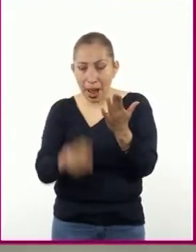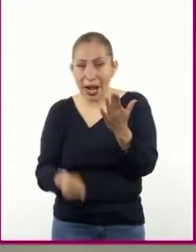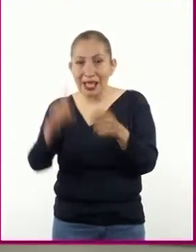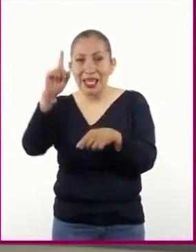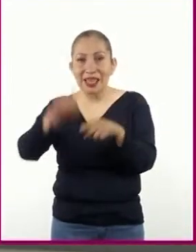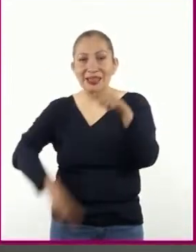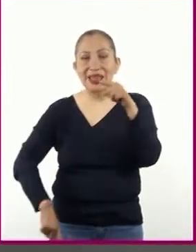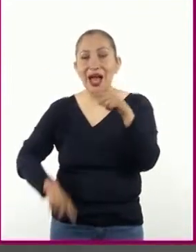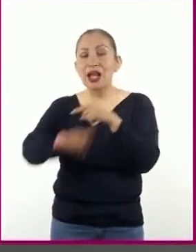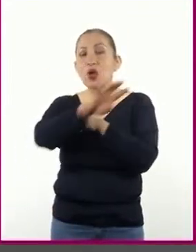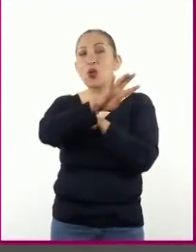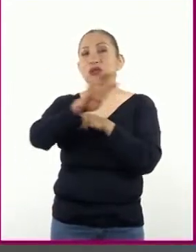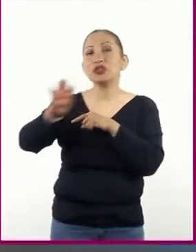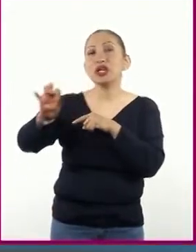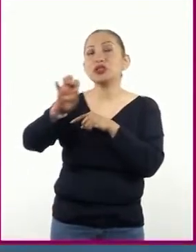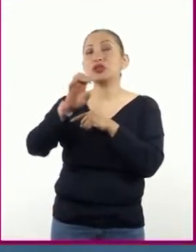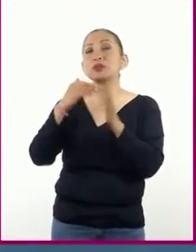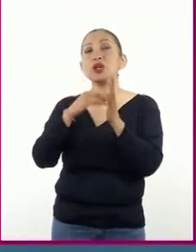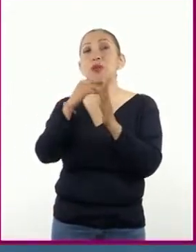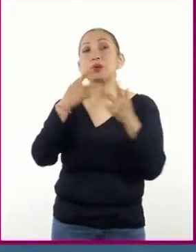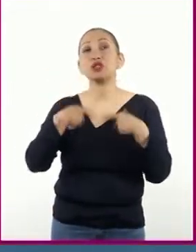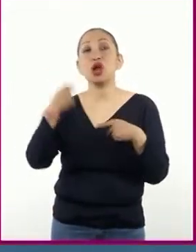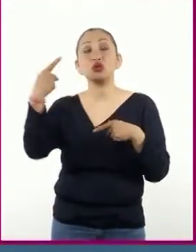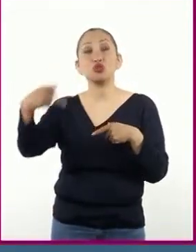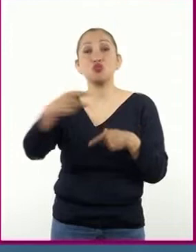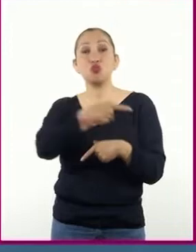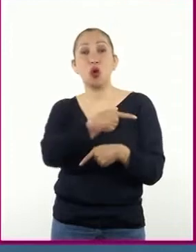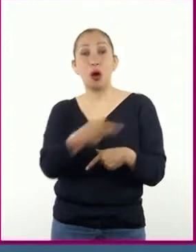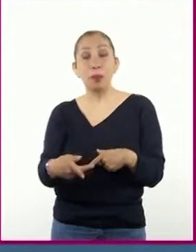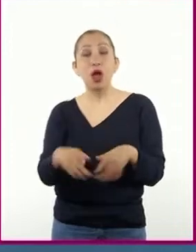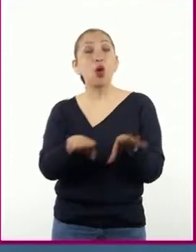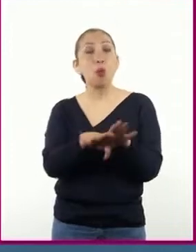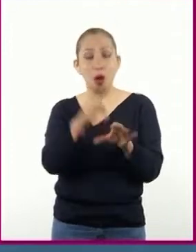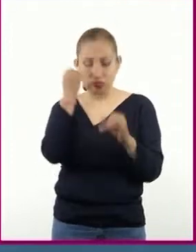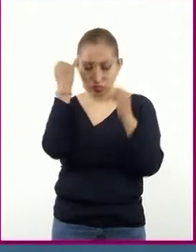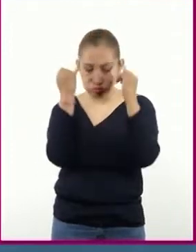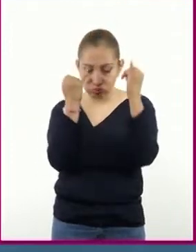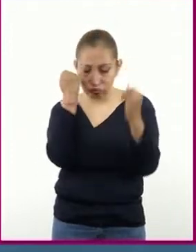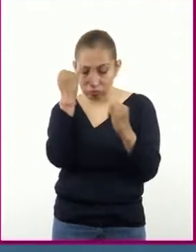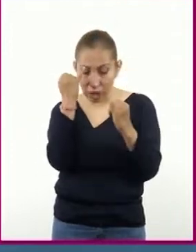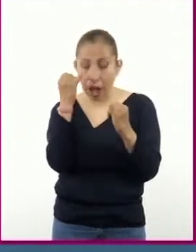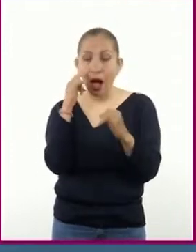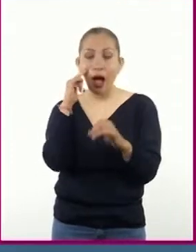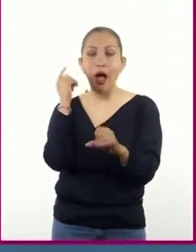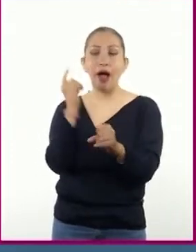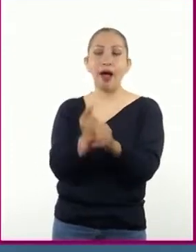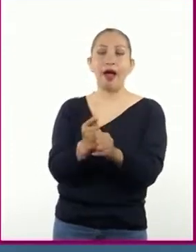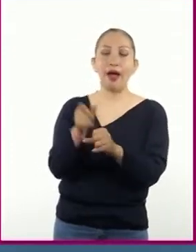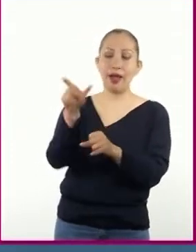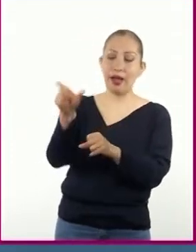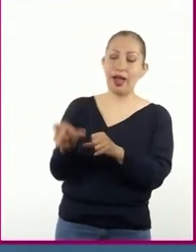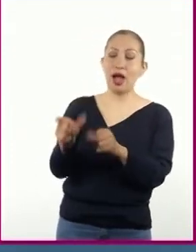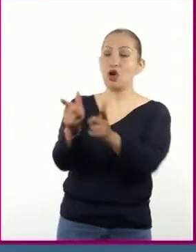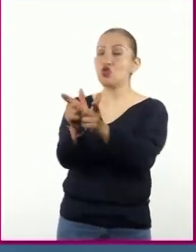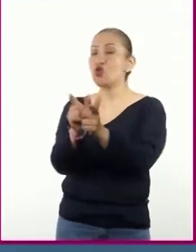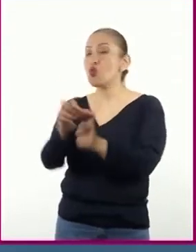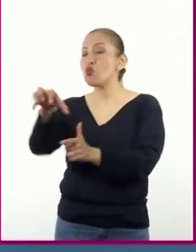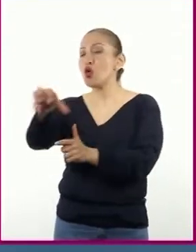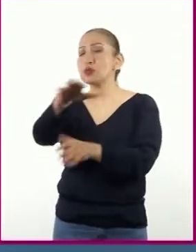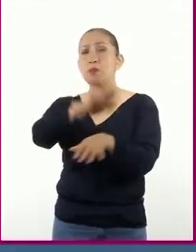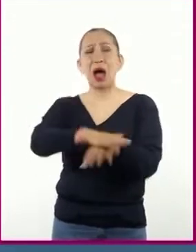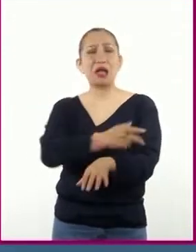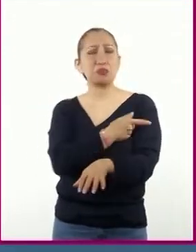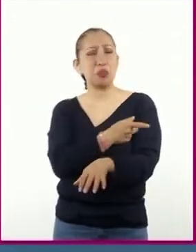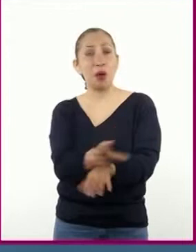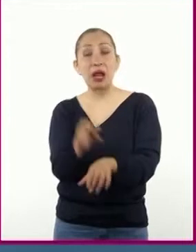a 400 millones de personas, mediante una estrategia en la que se consideraría a las poblaciones más